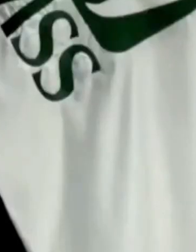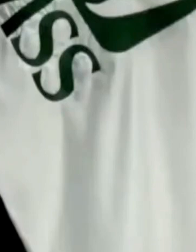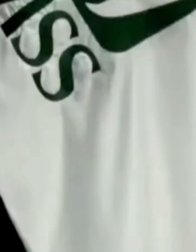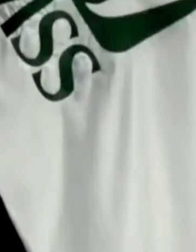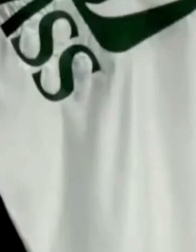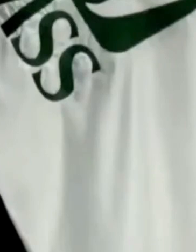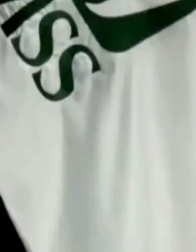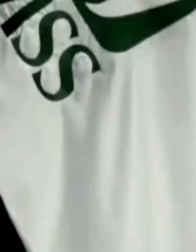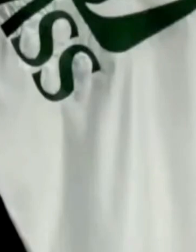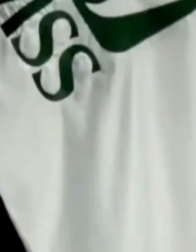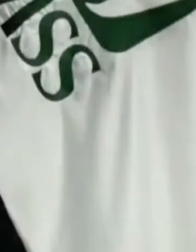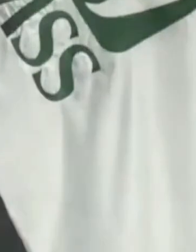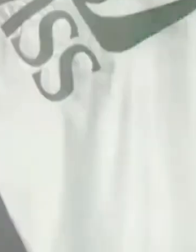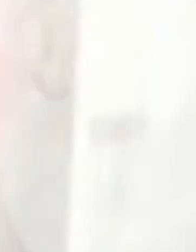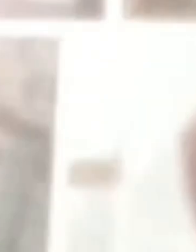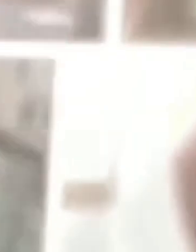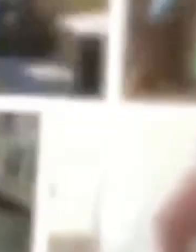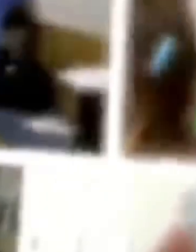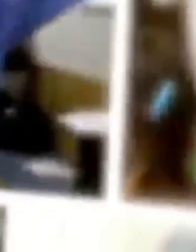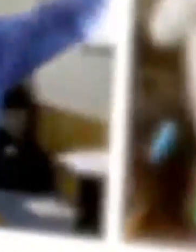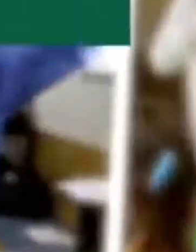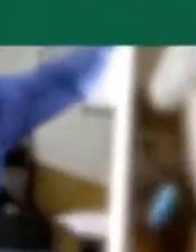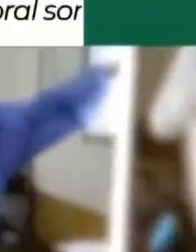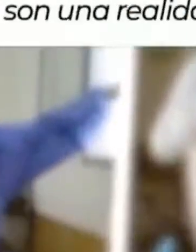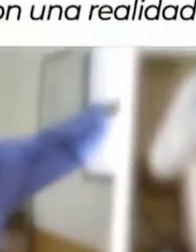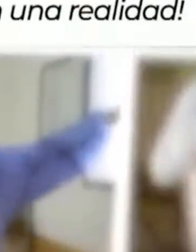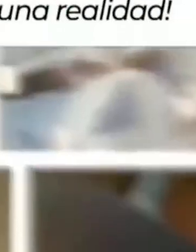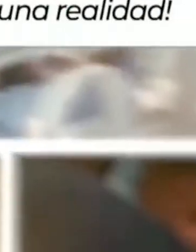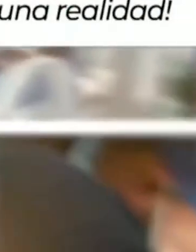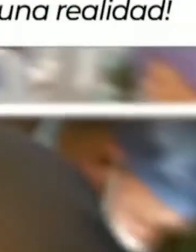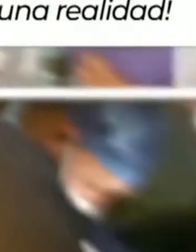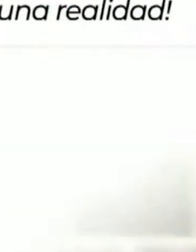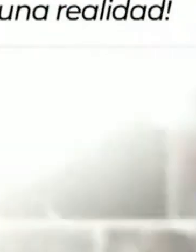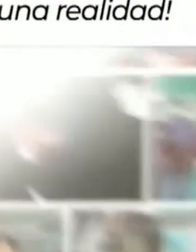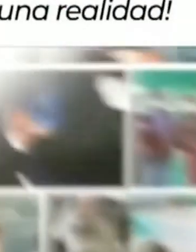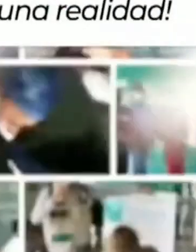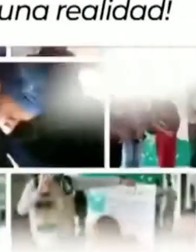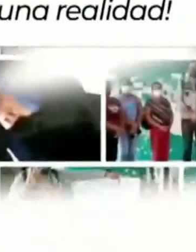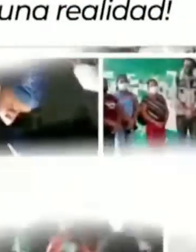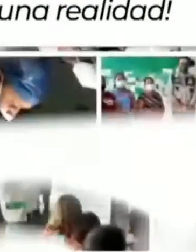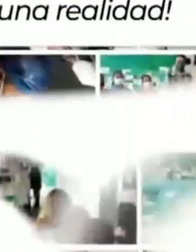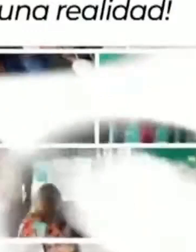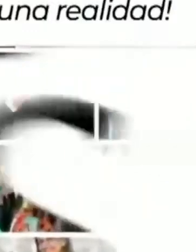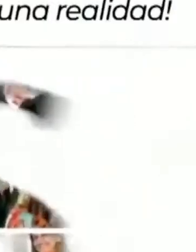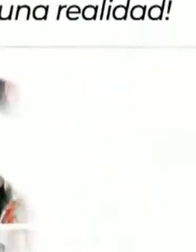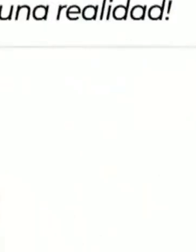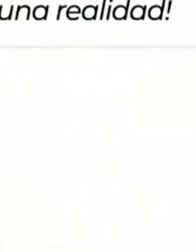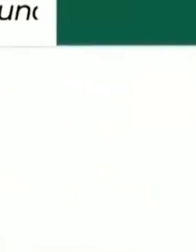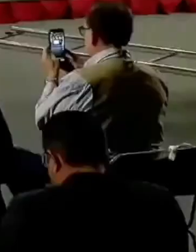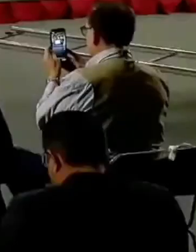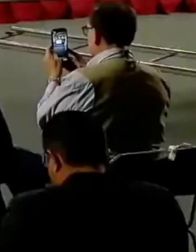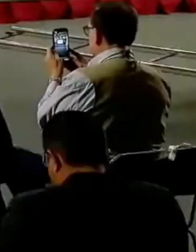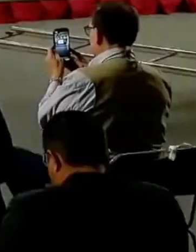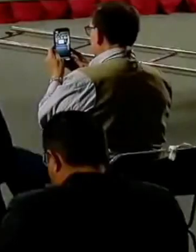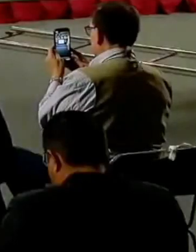muchas felicidades. Con el IMSS Bienestar, la salud y la justicia laboral son una realidad.